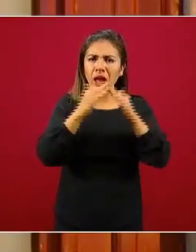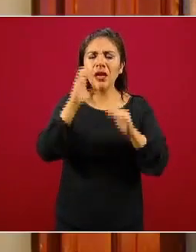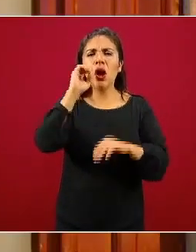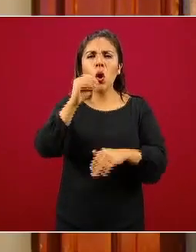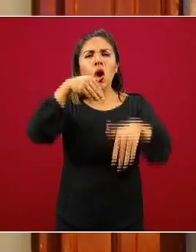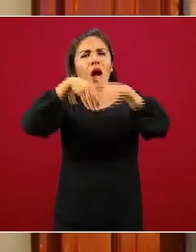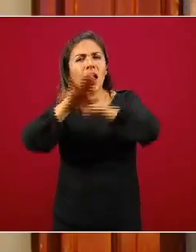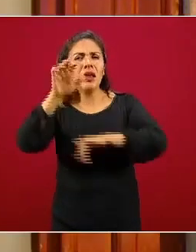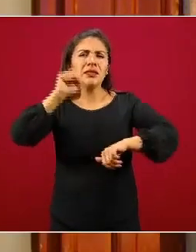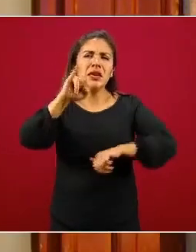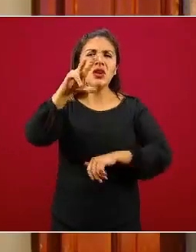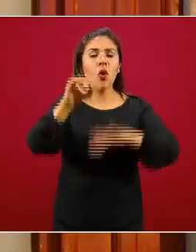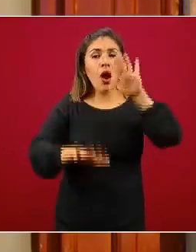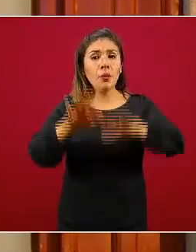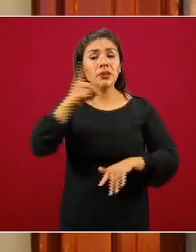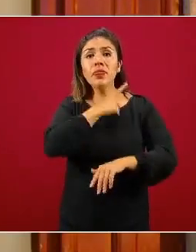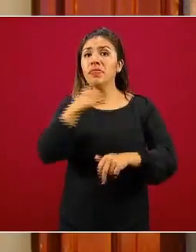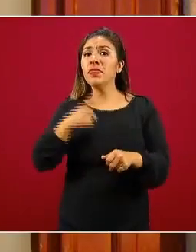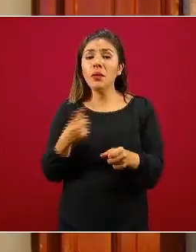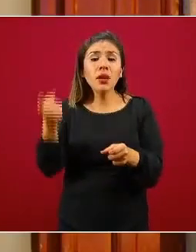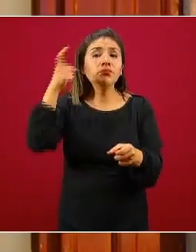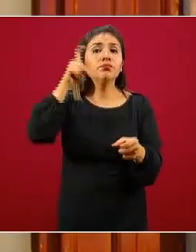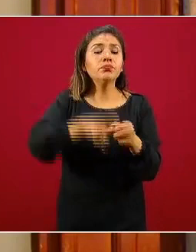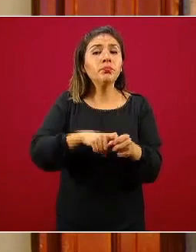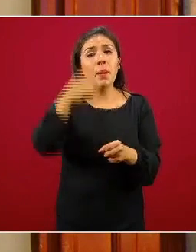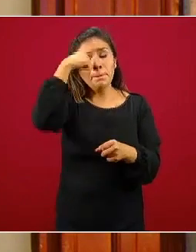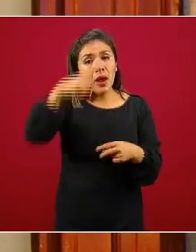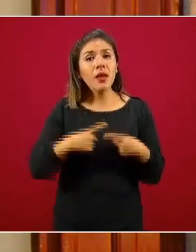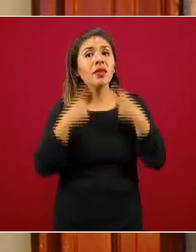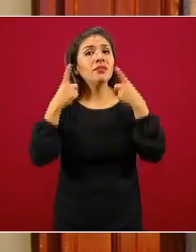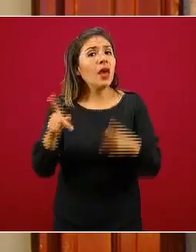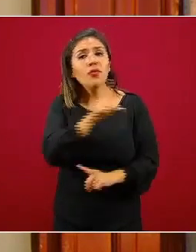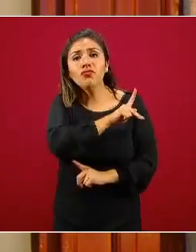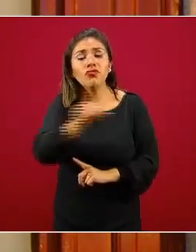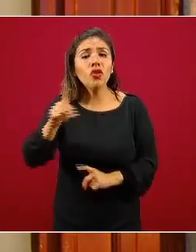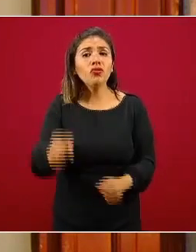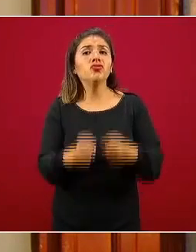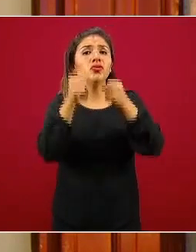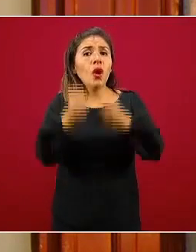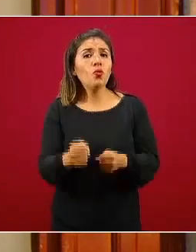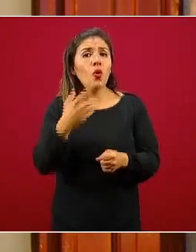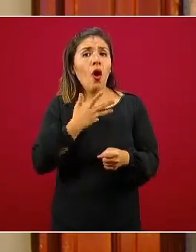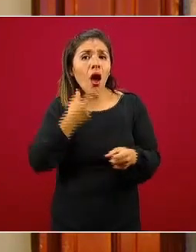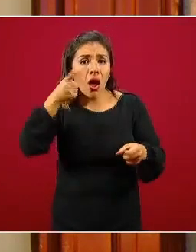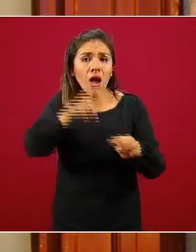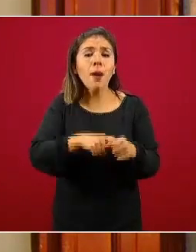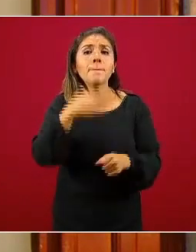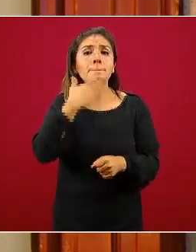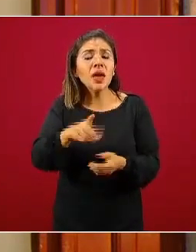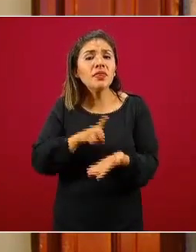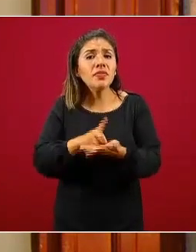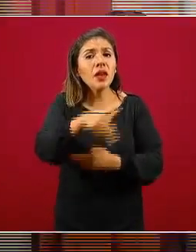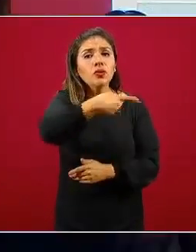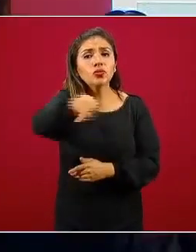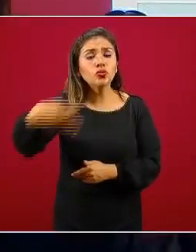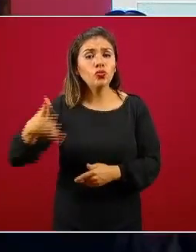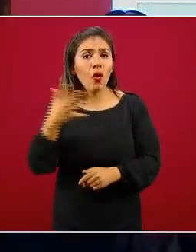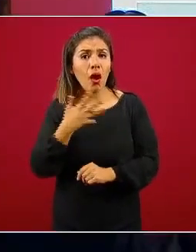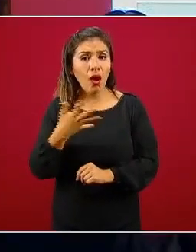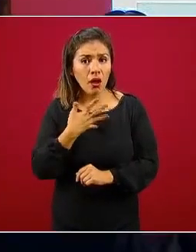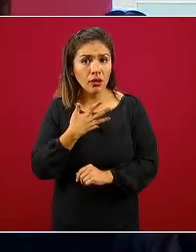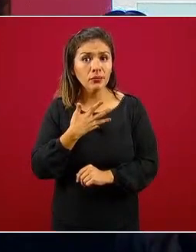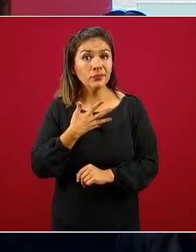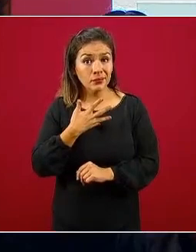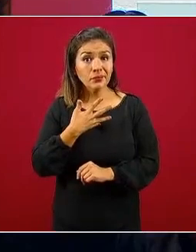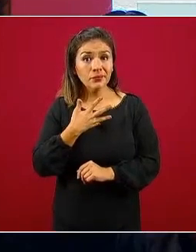salida, tienen que registrar a las trabajadoras para darles seguridad social, para darles los derechos que les corresponden.